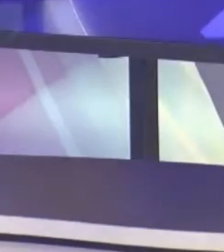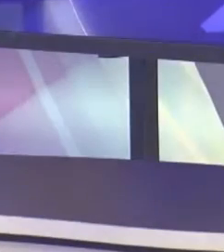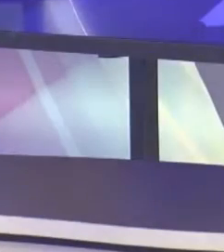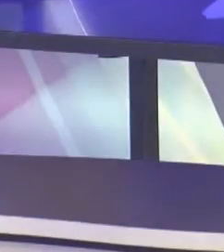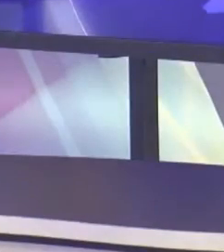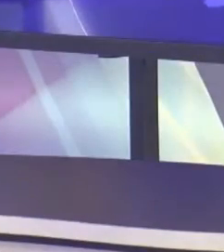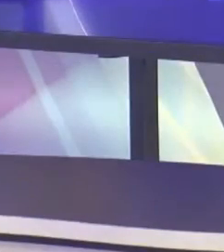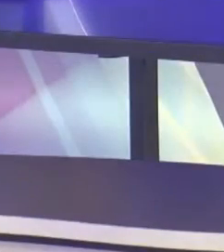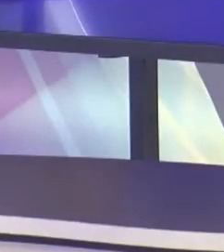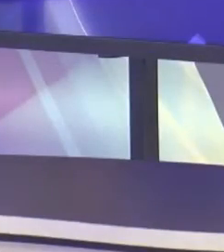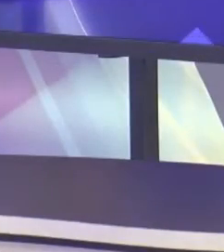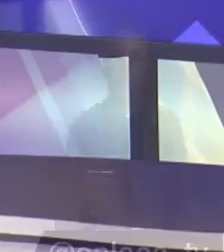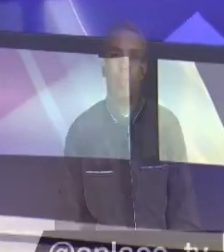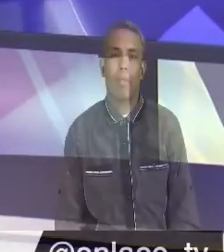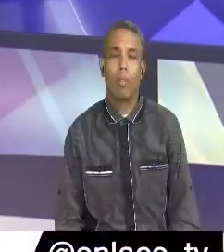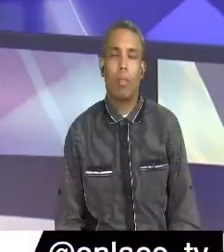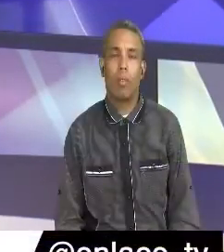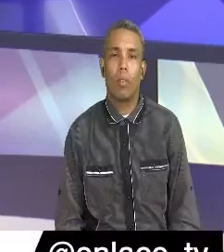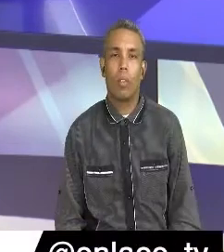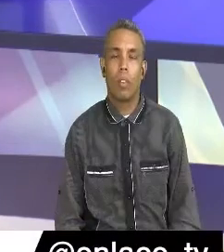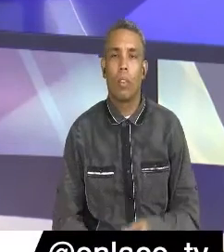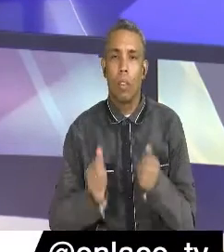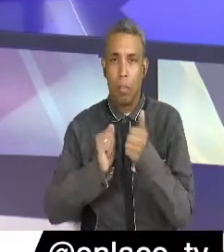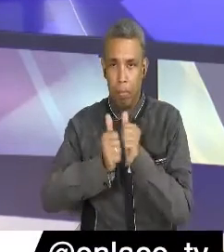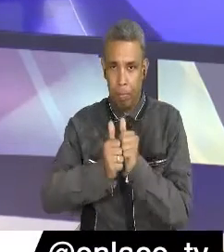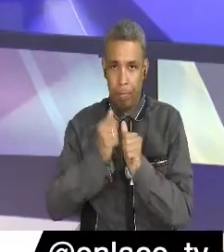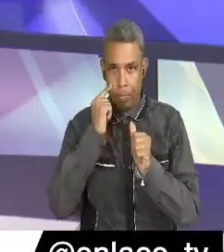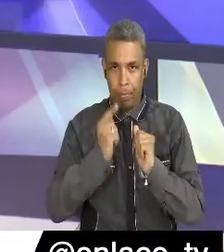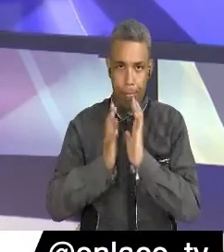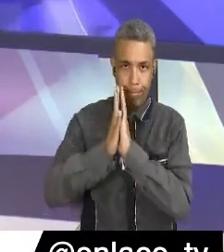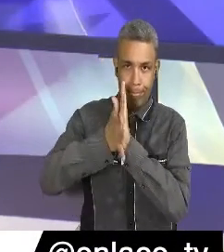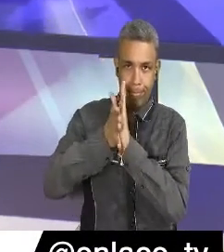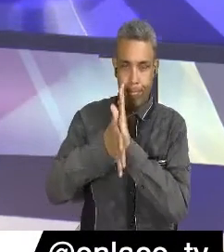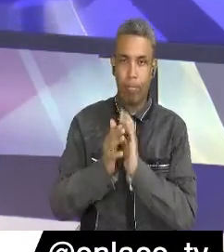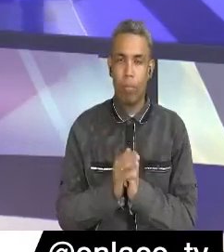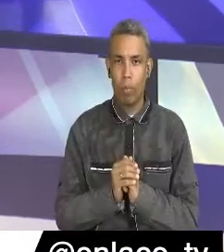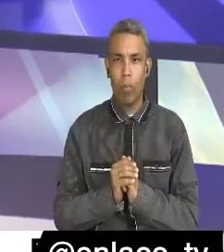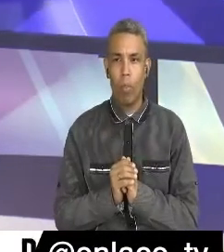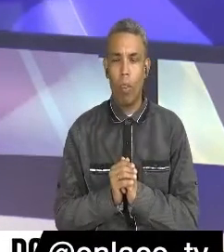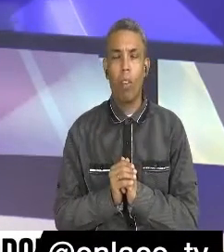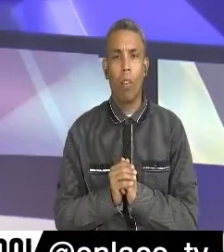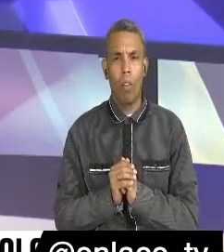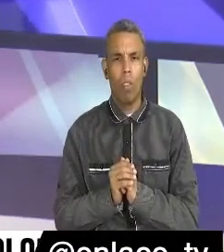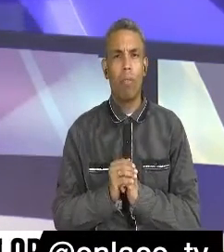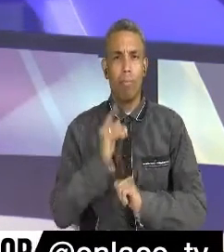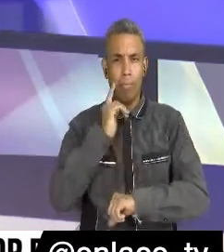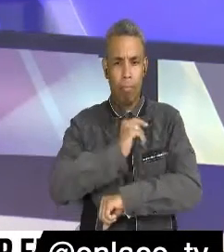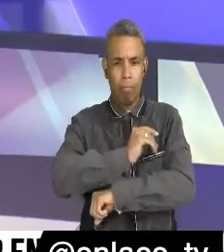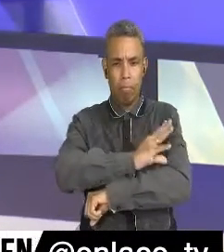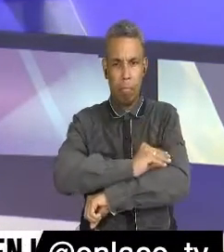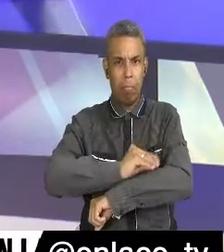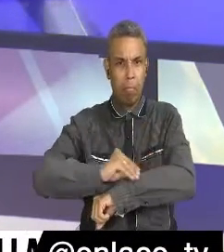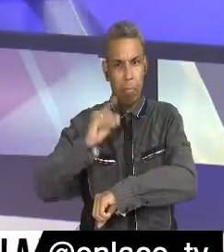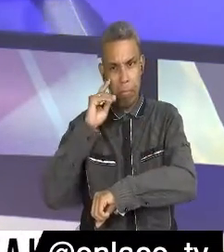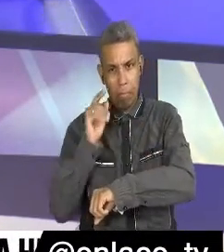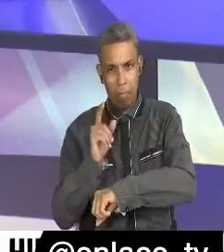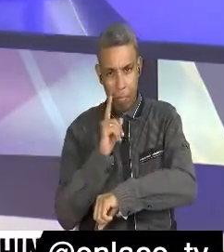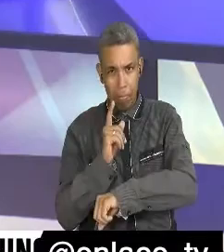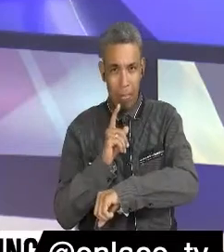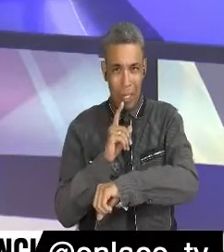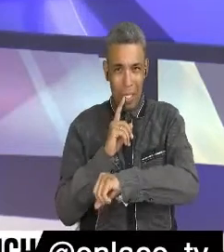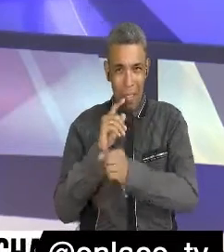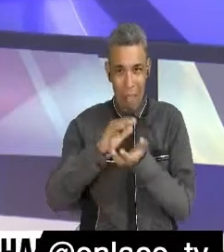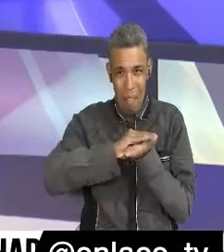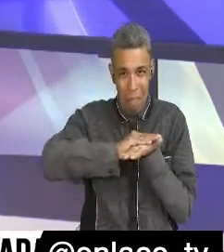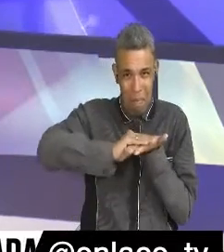Continuamos con información deportiva, 12 del mediodía, 34 minutos, inició en la cancha de la Planada del Cerro el torneo de fútbol mayores de 50 años.